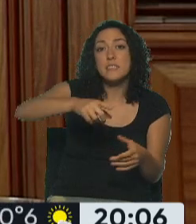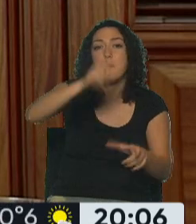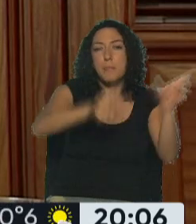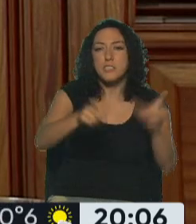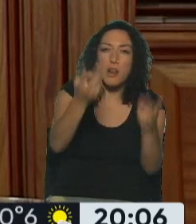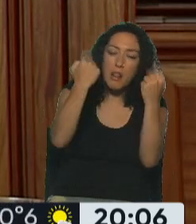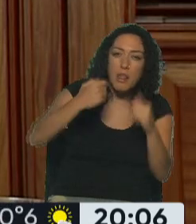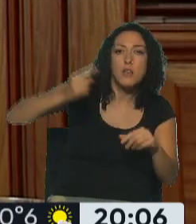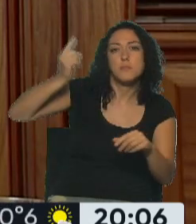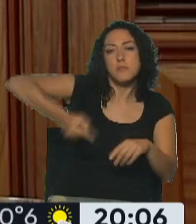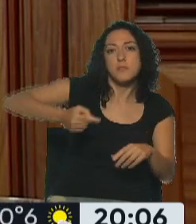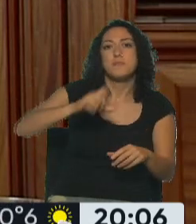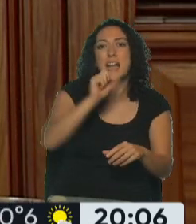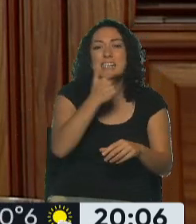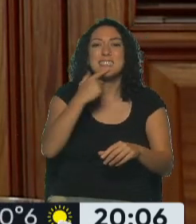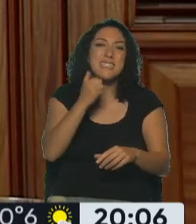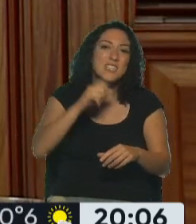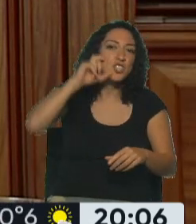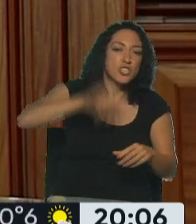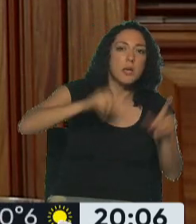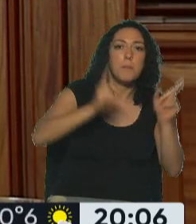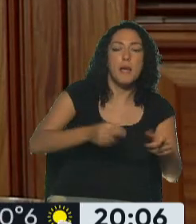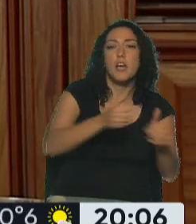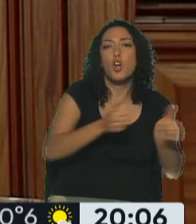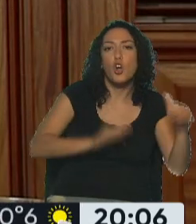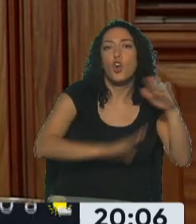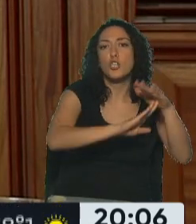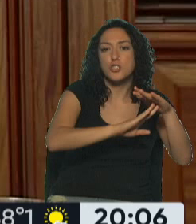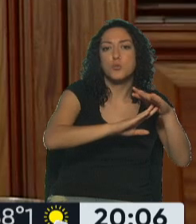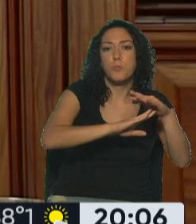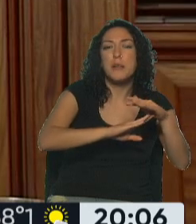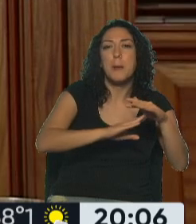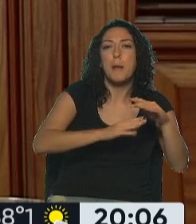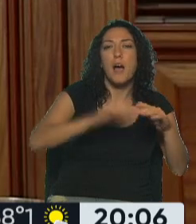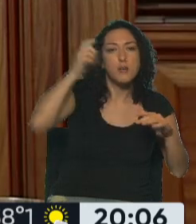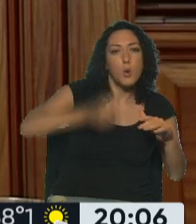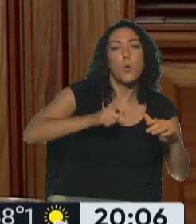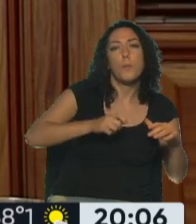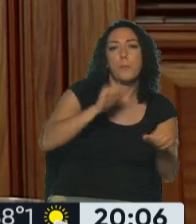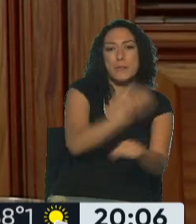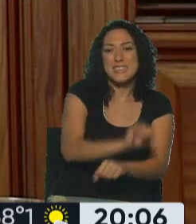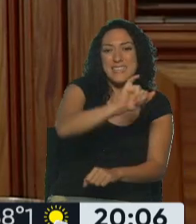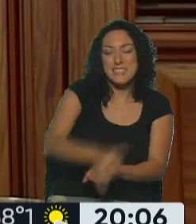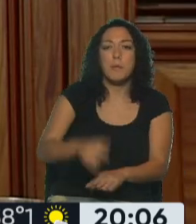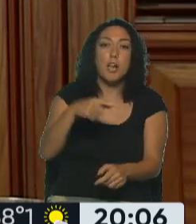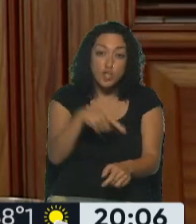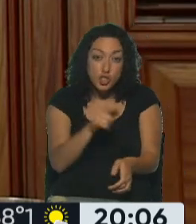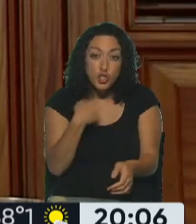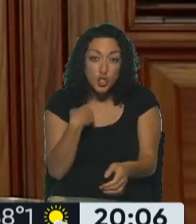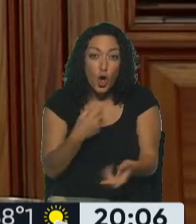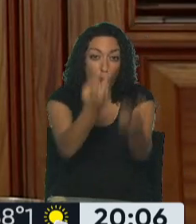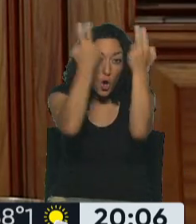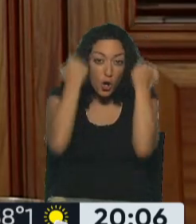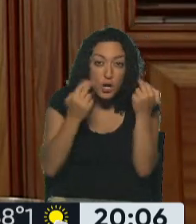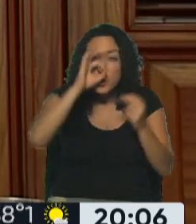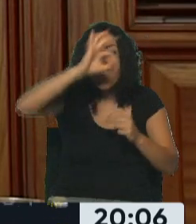esbirros de la casación y de la Corte Suprema que me metan presa. Sí, pero mascota de usted, nunca.